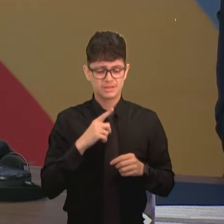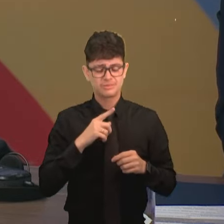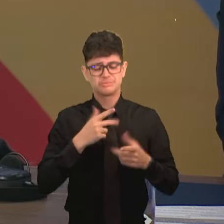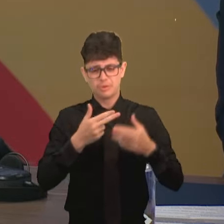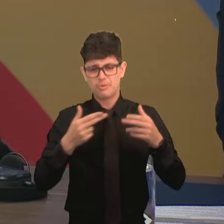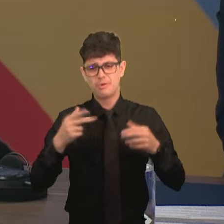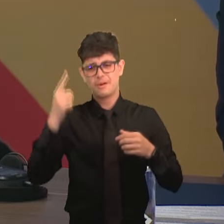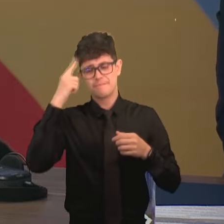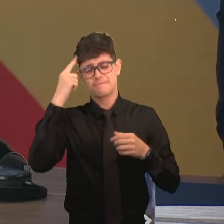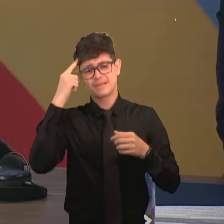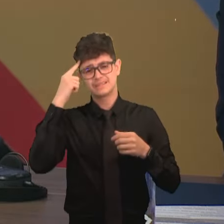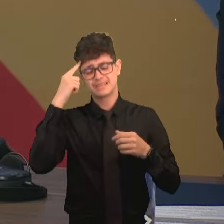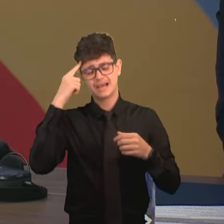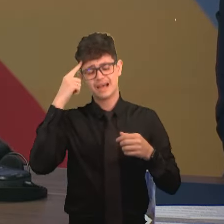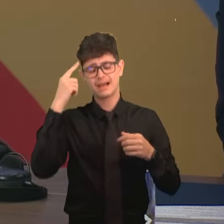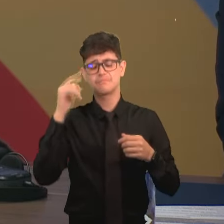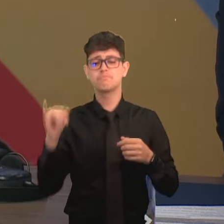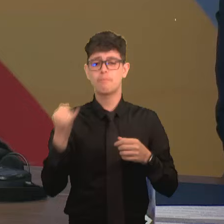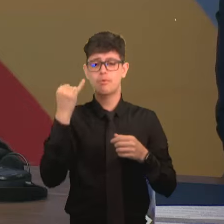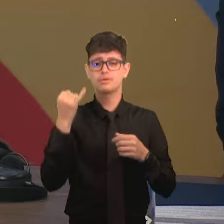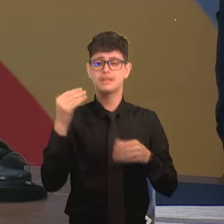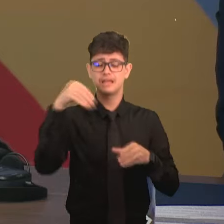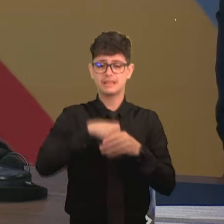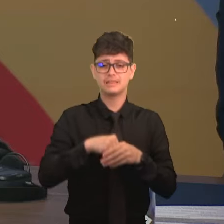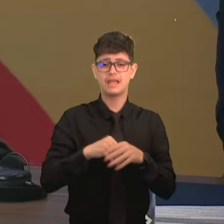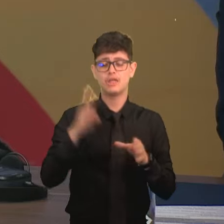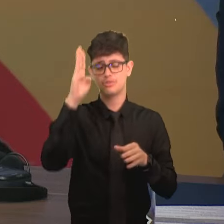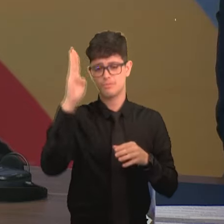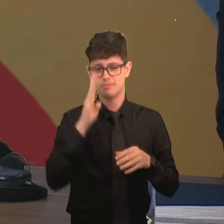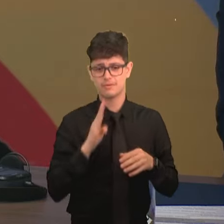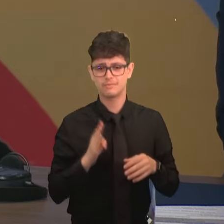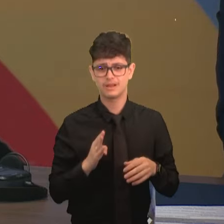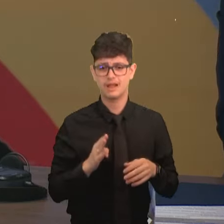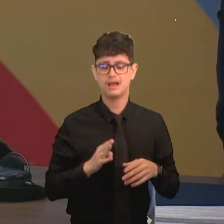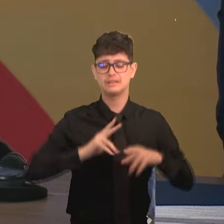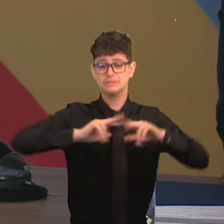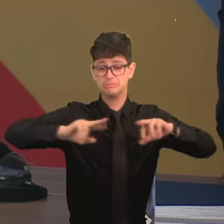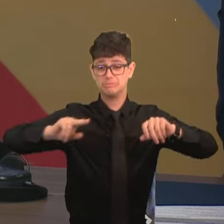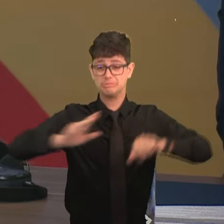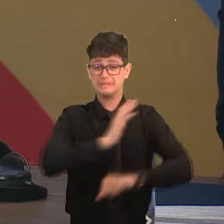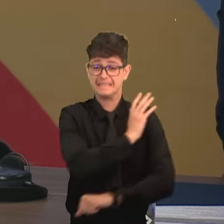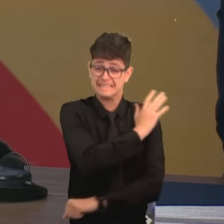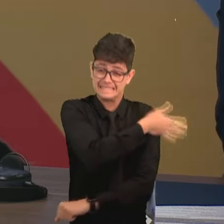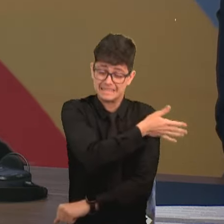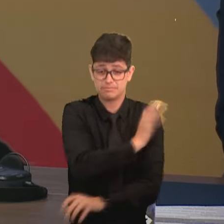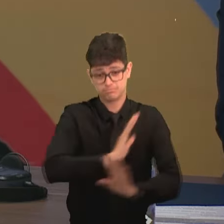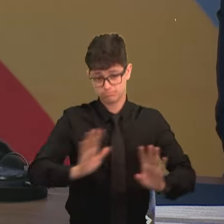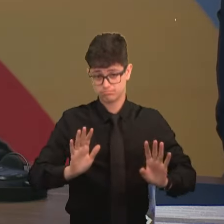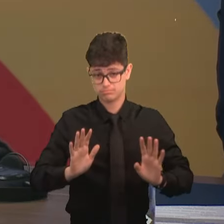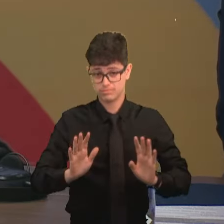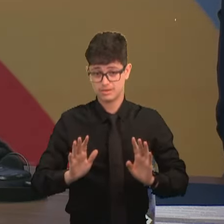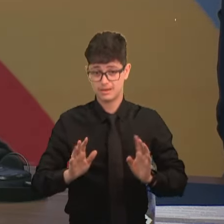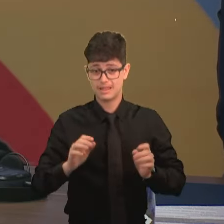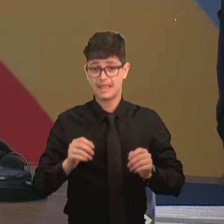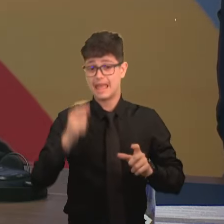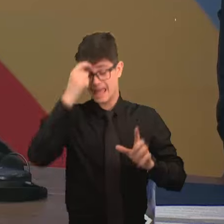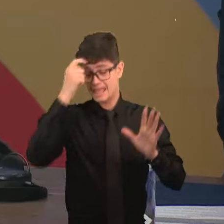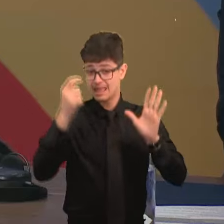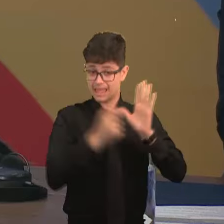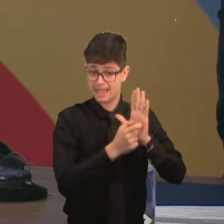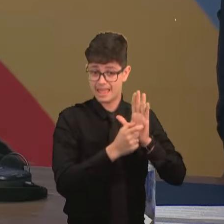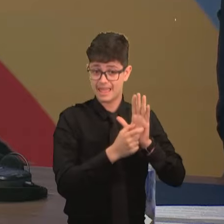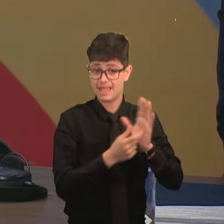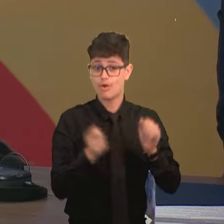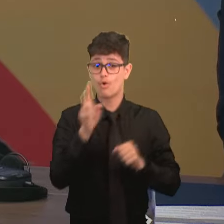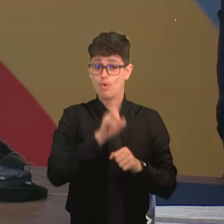importantes, principalmente para Brasil. Usted habló de arbitrariedad, de discriminación. Vemos que IA ha sido